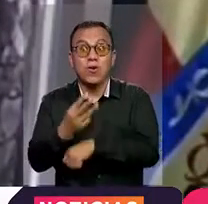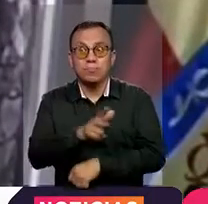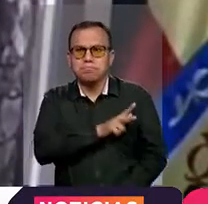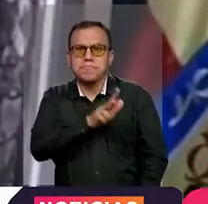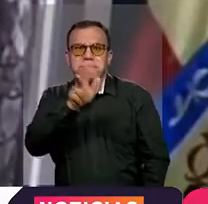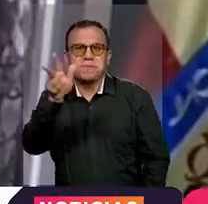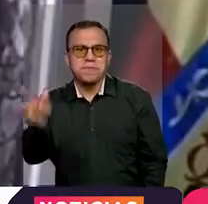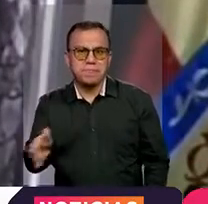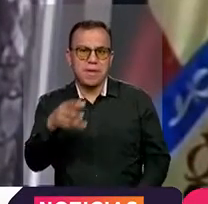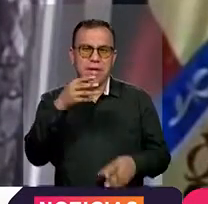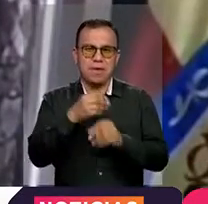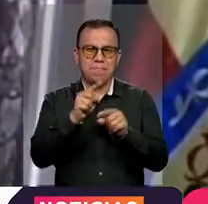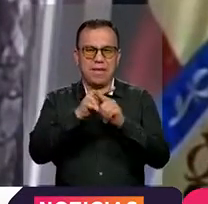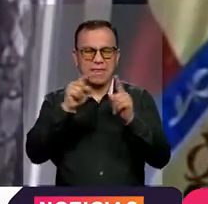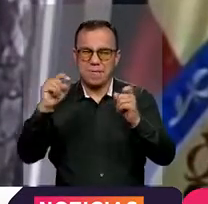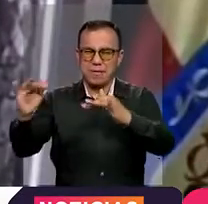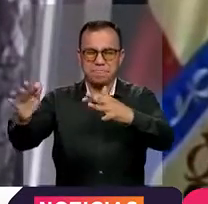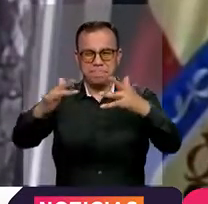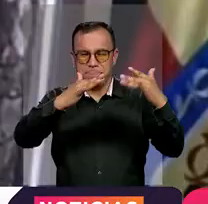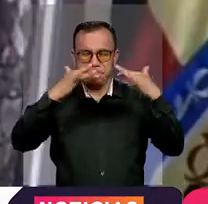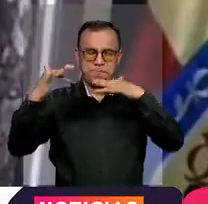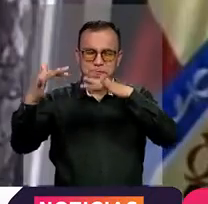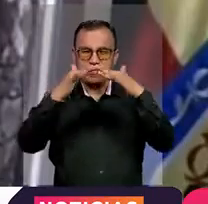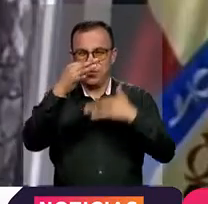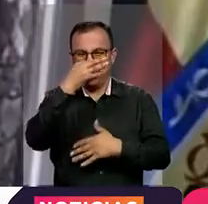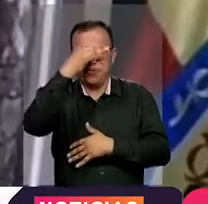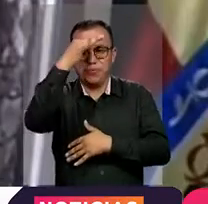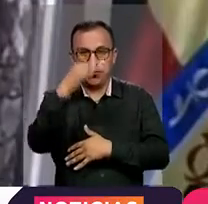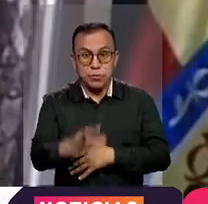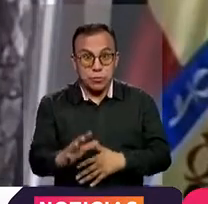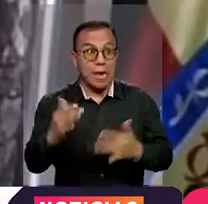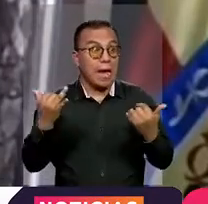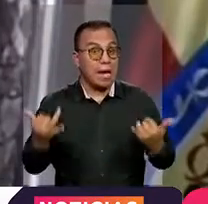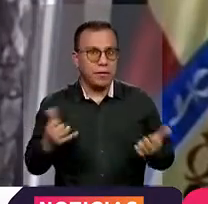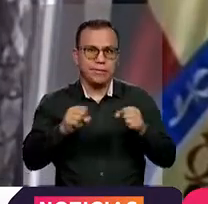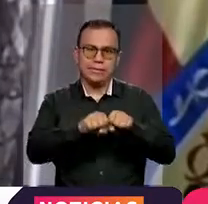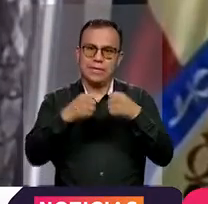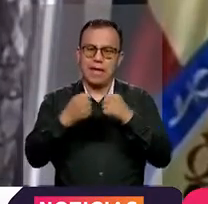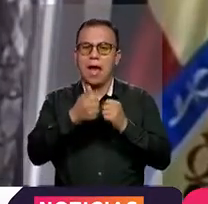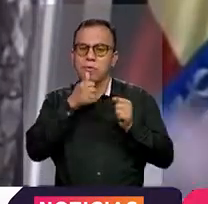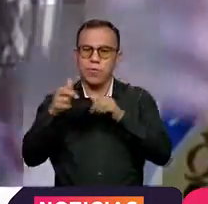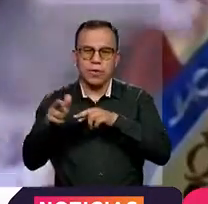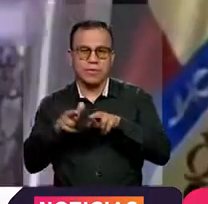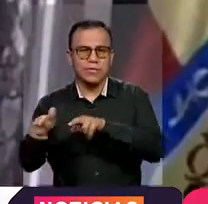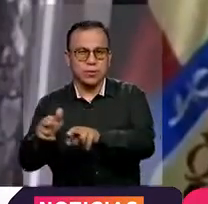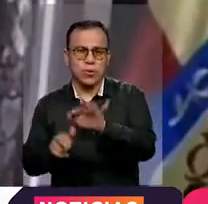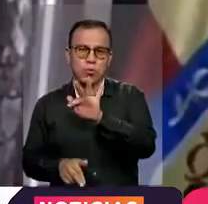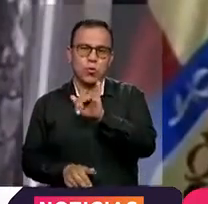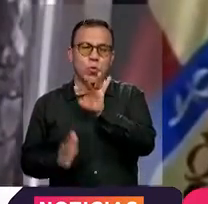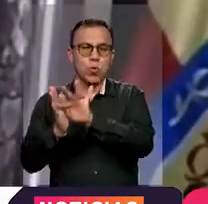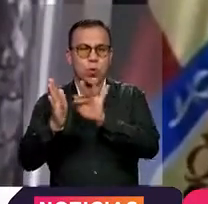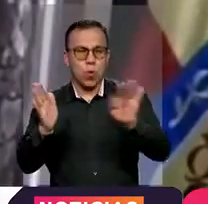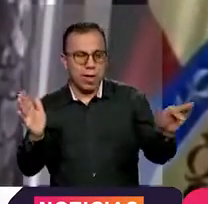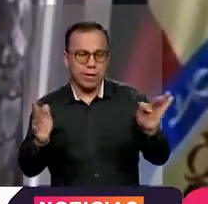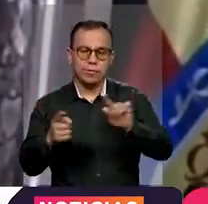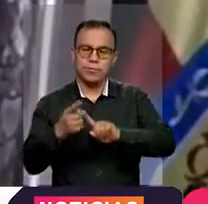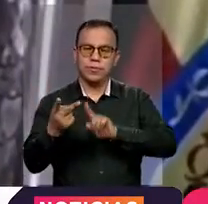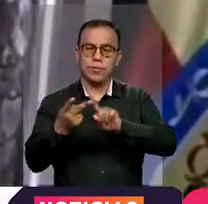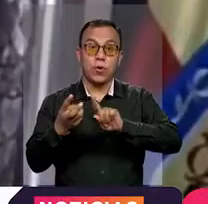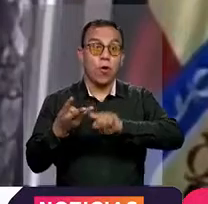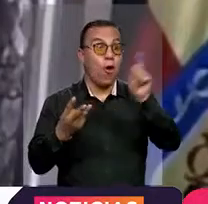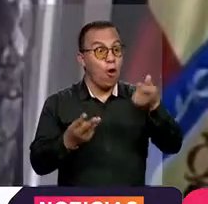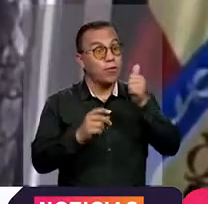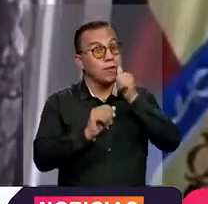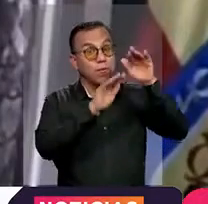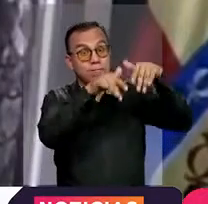la depredación ambiental que se ha venido dando, hemos acabado con el río Tunjuelo, con las fuentes